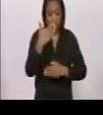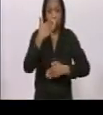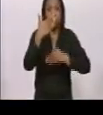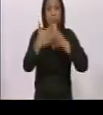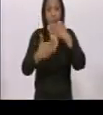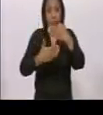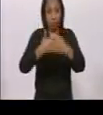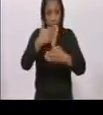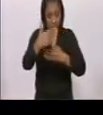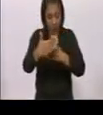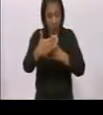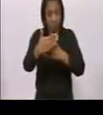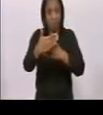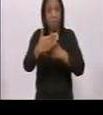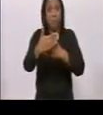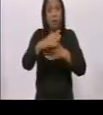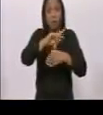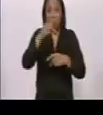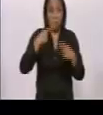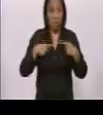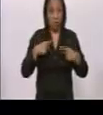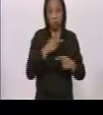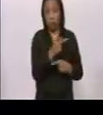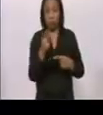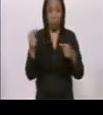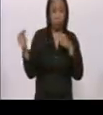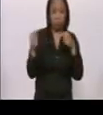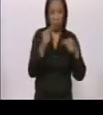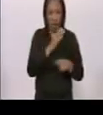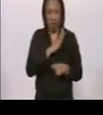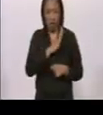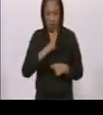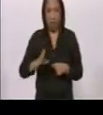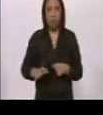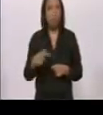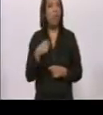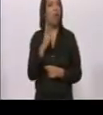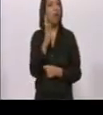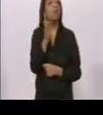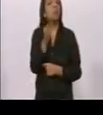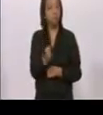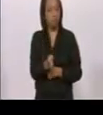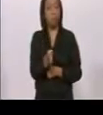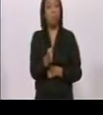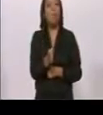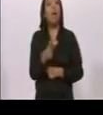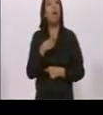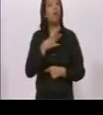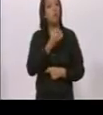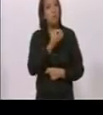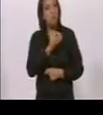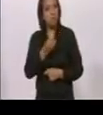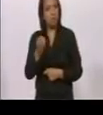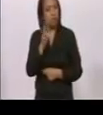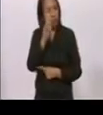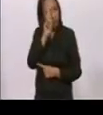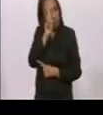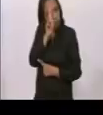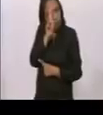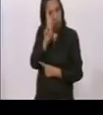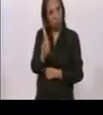procedimientos. Todos los contendientes los aceptamos y tenemos obligación de